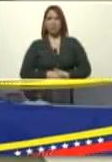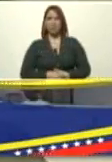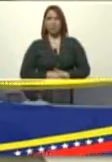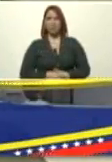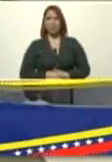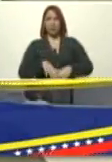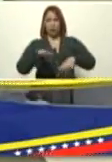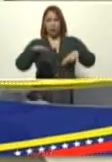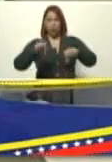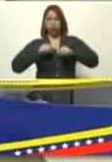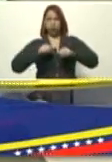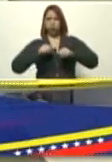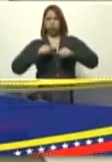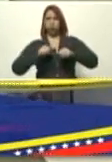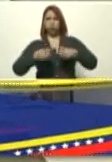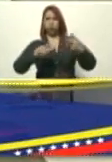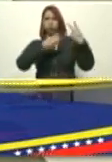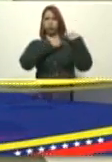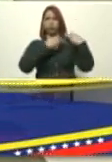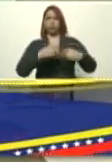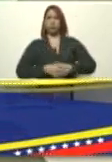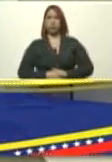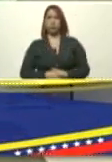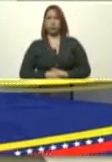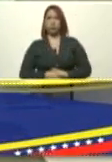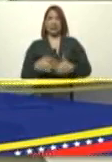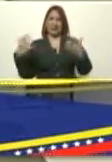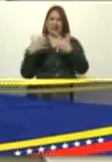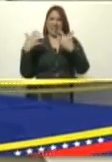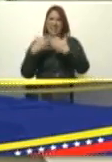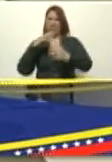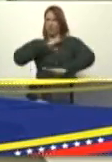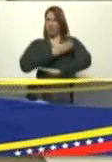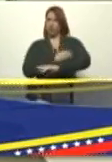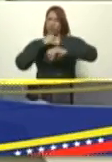tomar las riendas de una guerra brutal